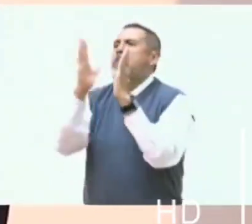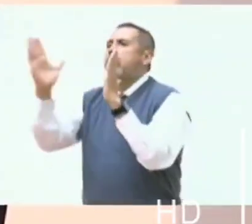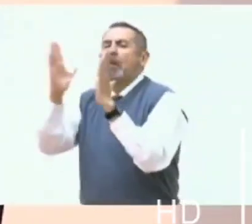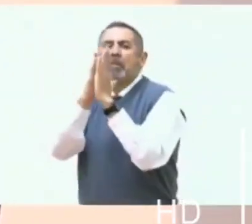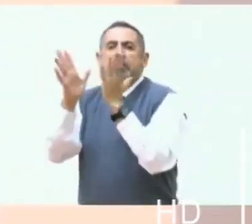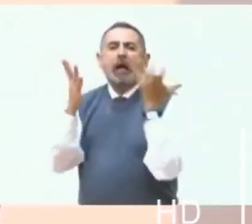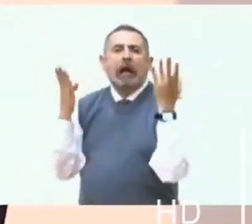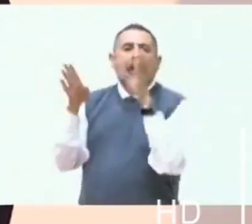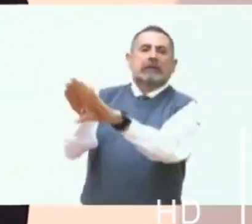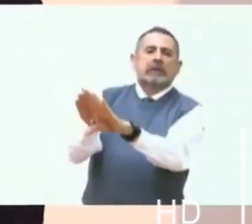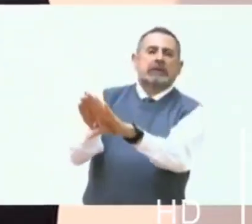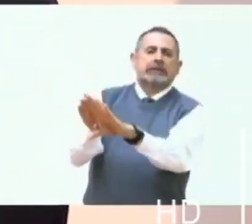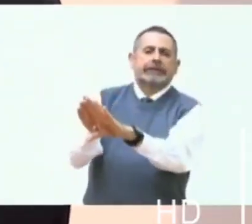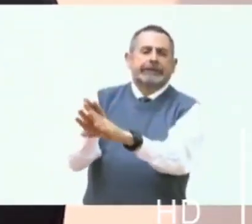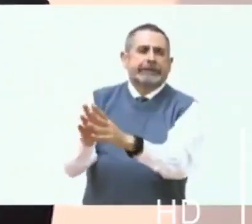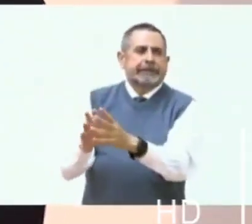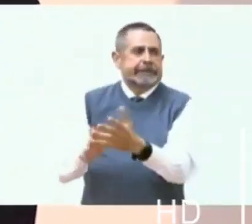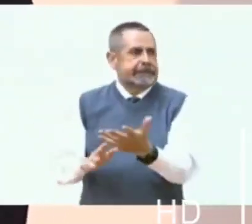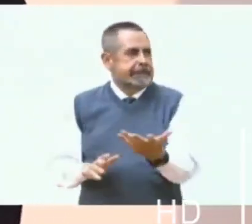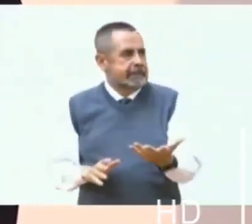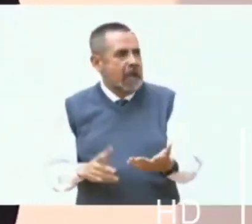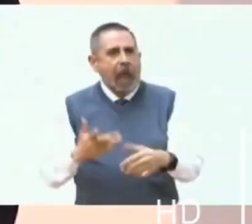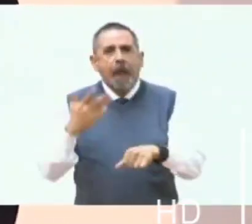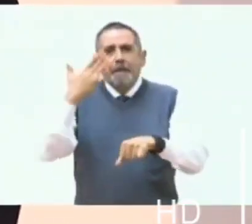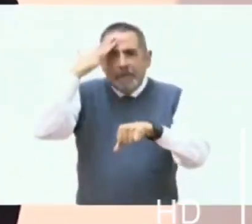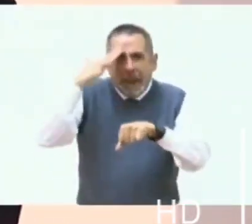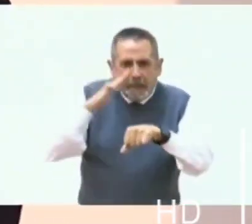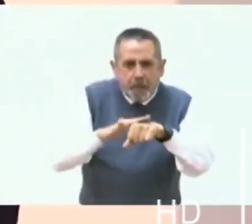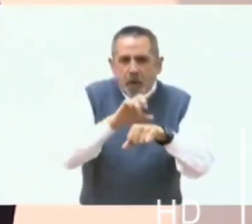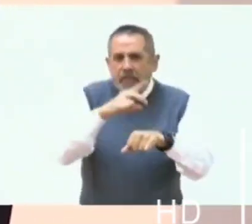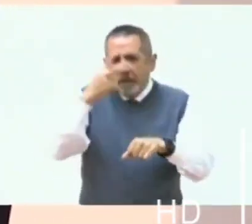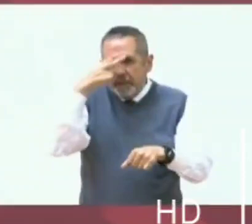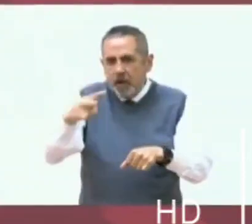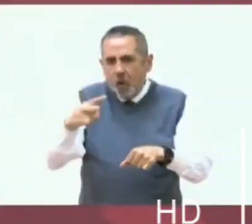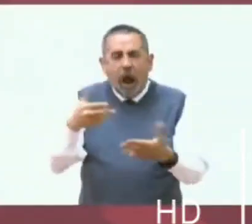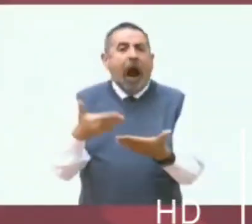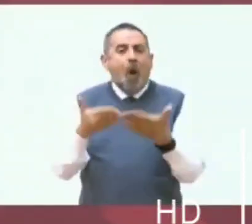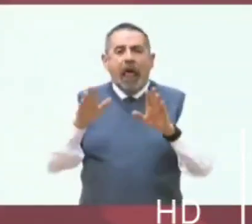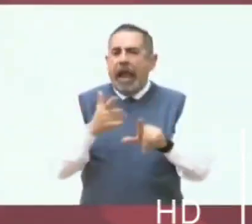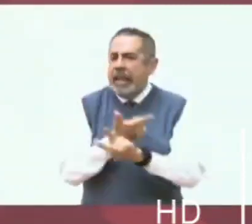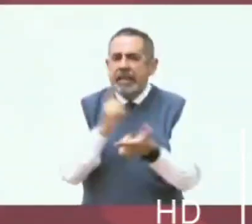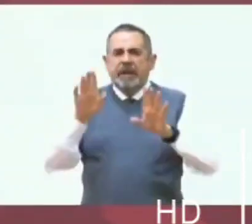discurso: la memoria de México encarcelada y liberada.